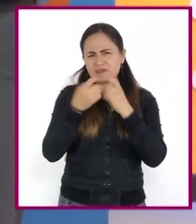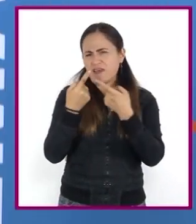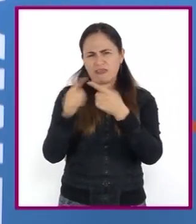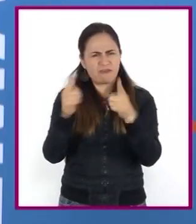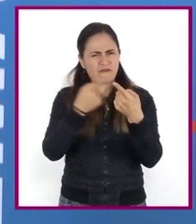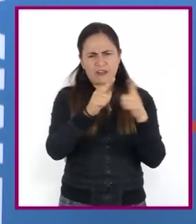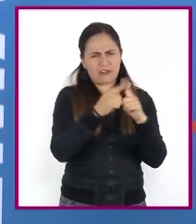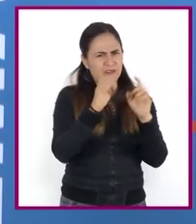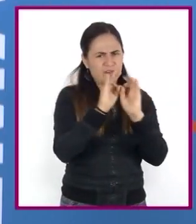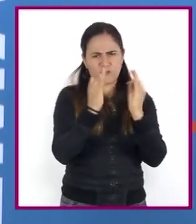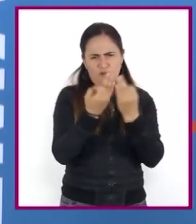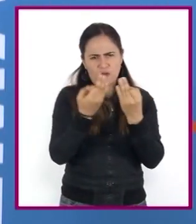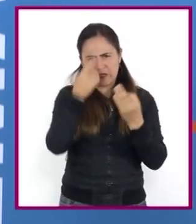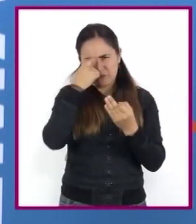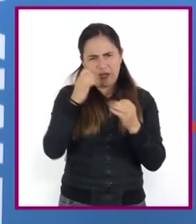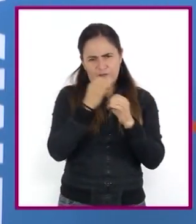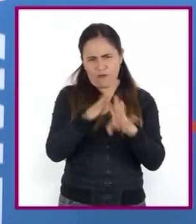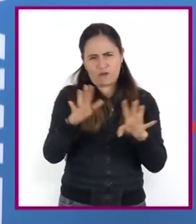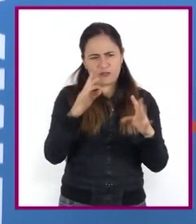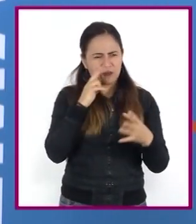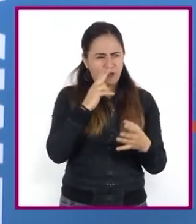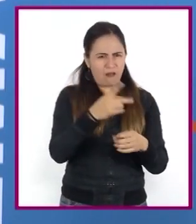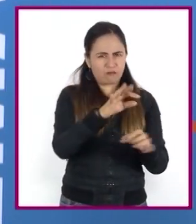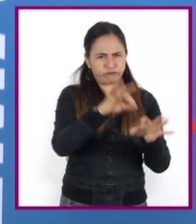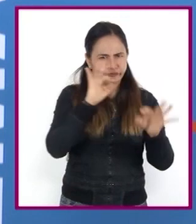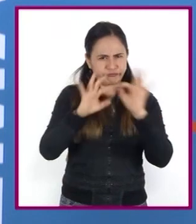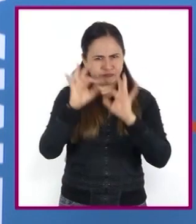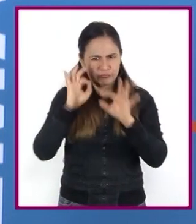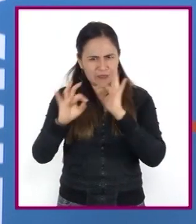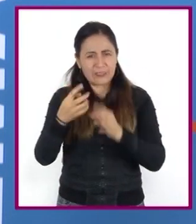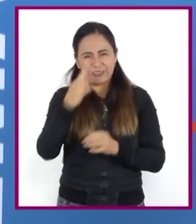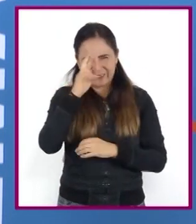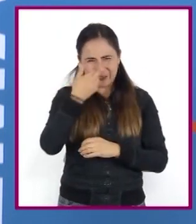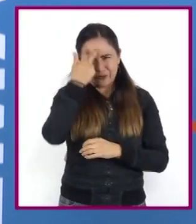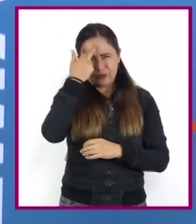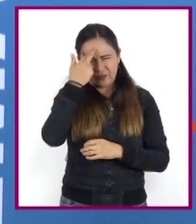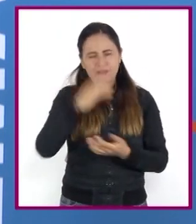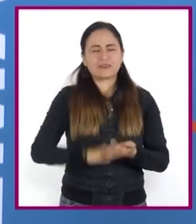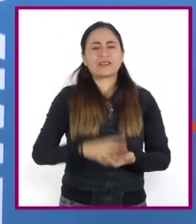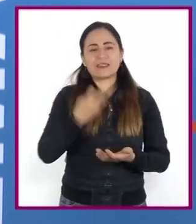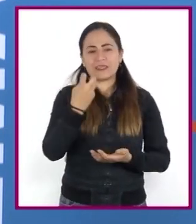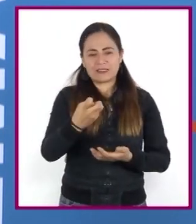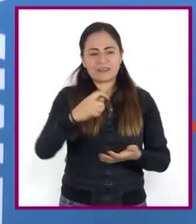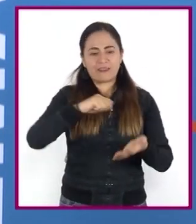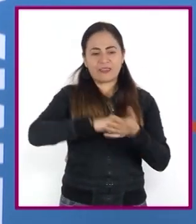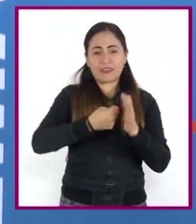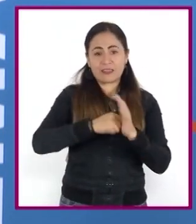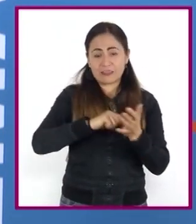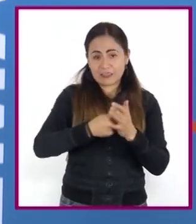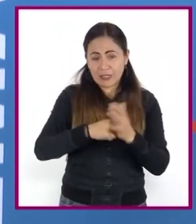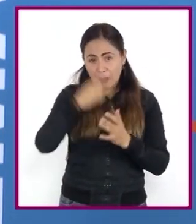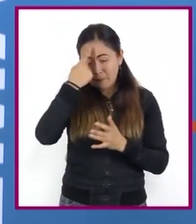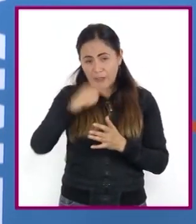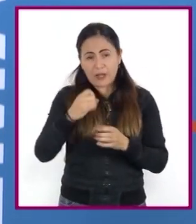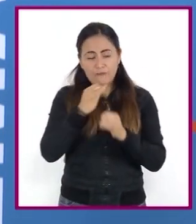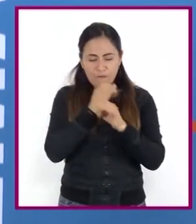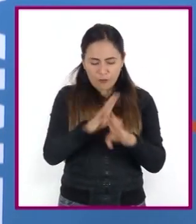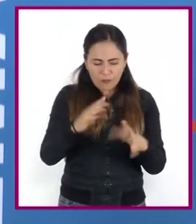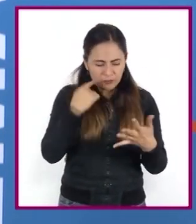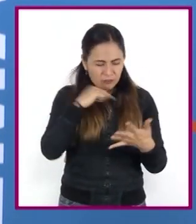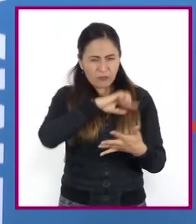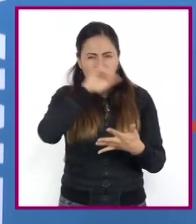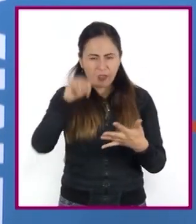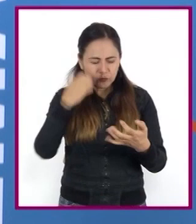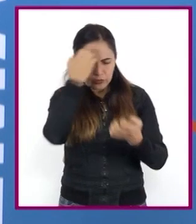datos. Consideren que la encuesta es una técnica empleada para obtener datos y analizarlos. Asimismo,